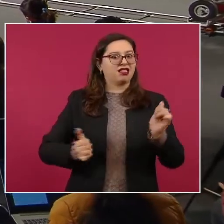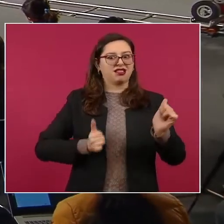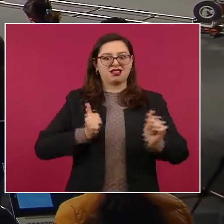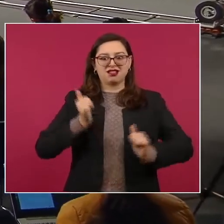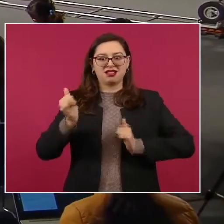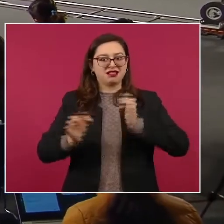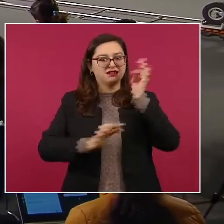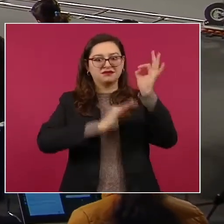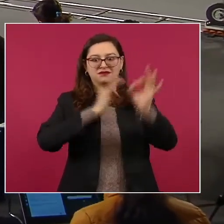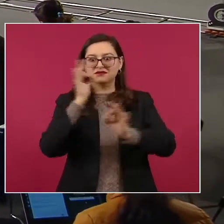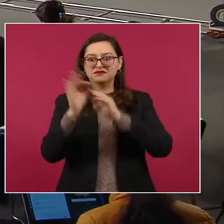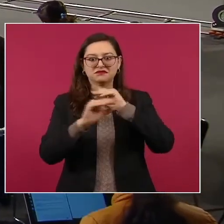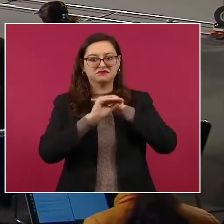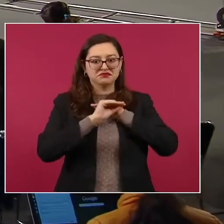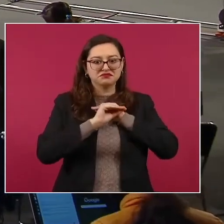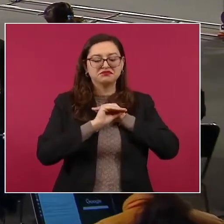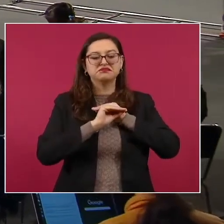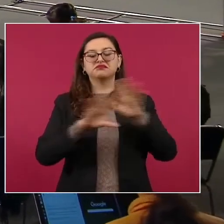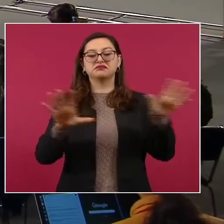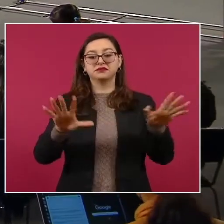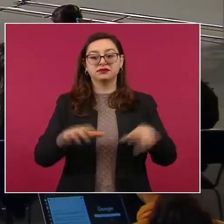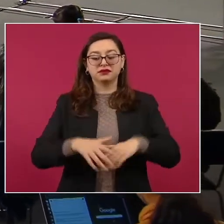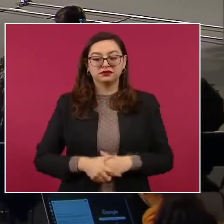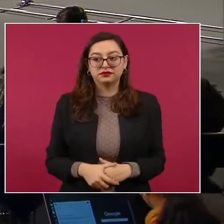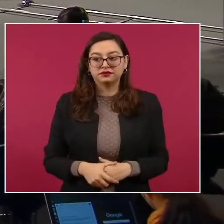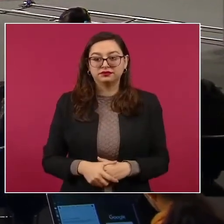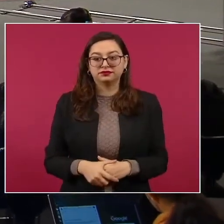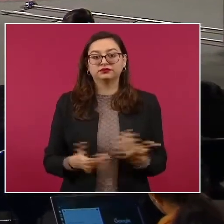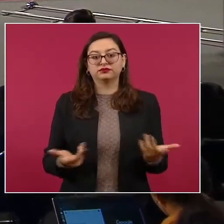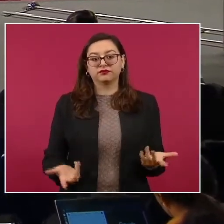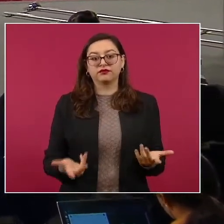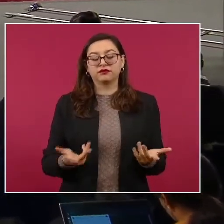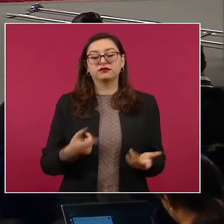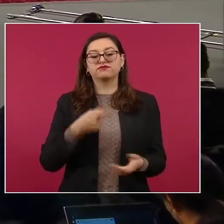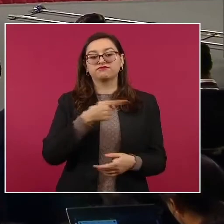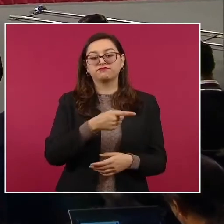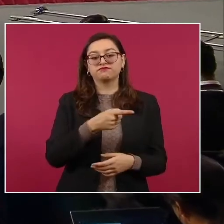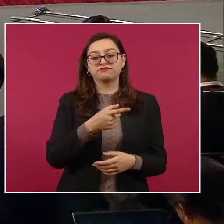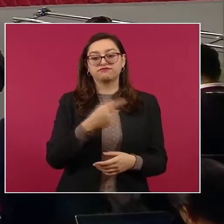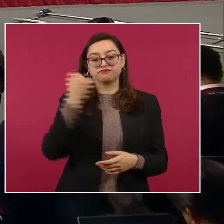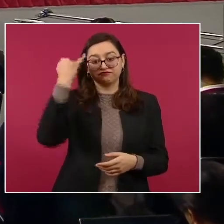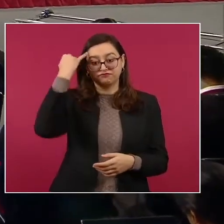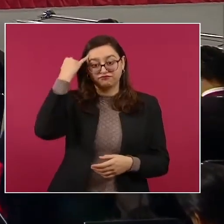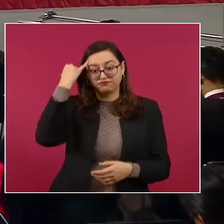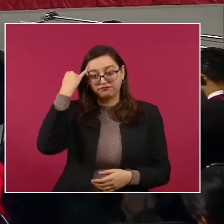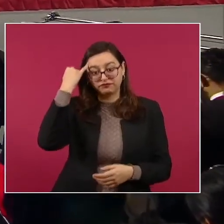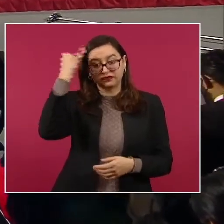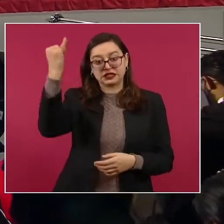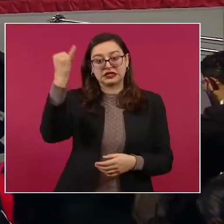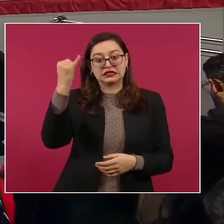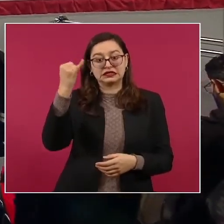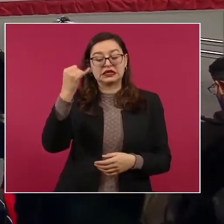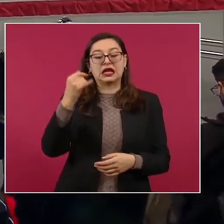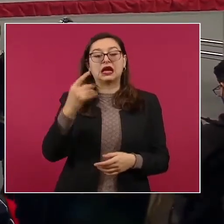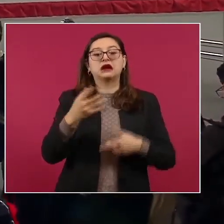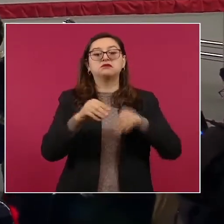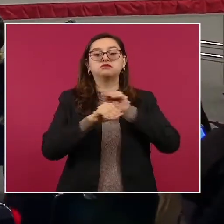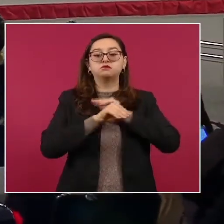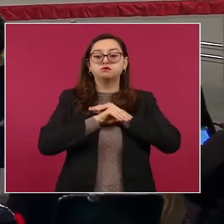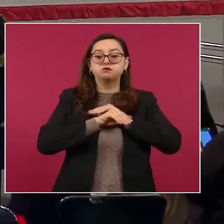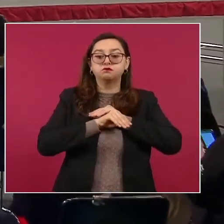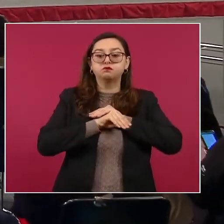Financiero, Tabasco Hoy y Primera Plana MX que inventaron y publicaron como información